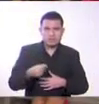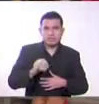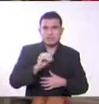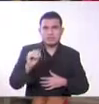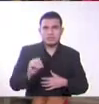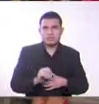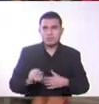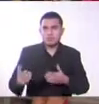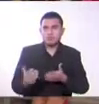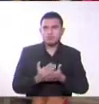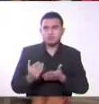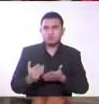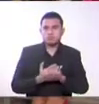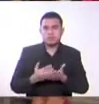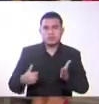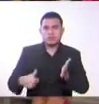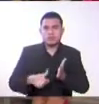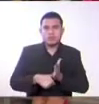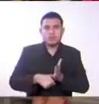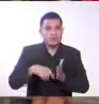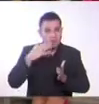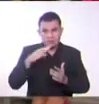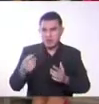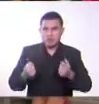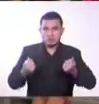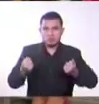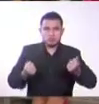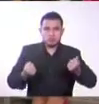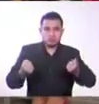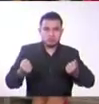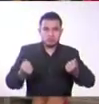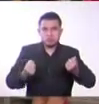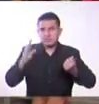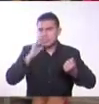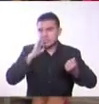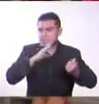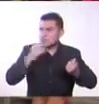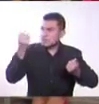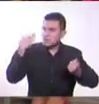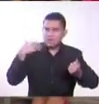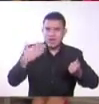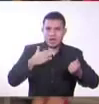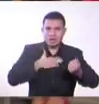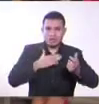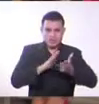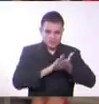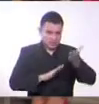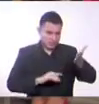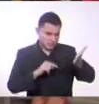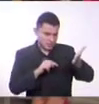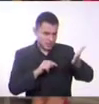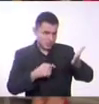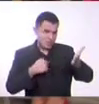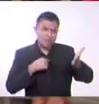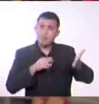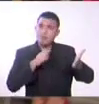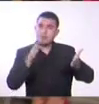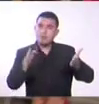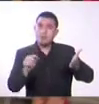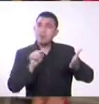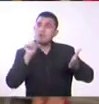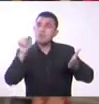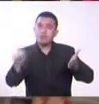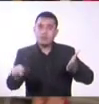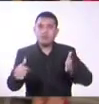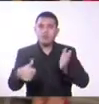por la municipalidad? Es decir, el tren de aseo, como el ejemplo que me dio. A veces me viene en el recibo o lo pago directamente a la municipalidad. O sea que el impuesto